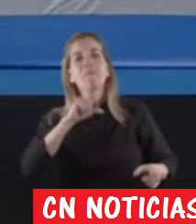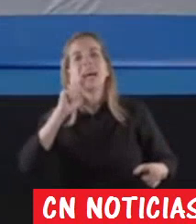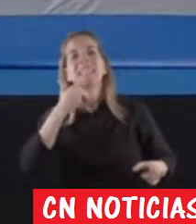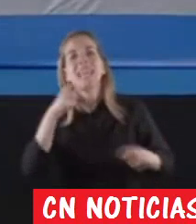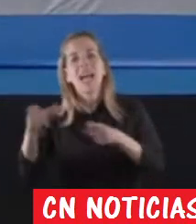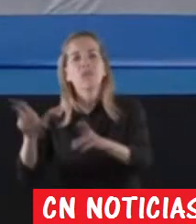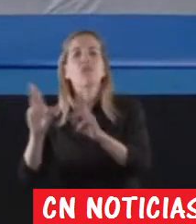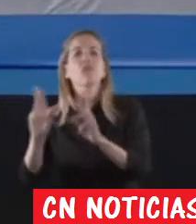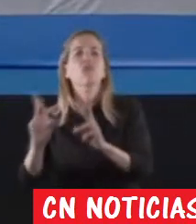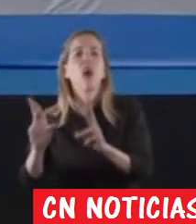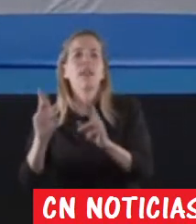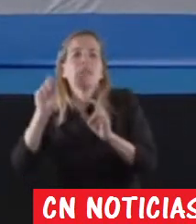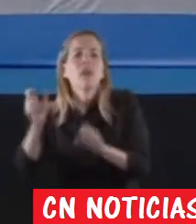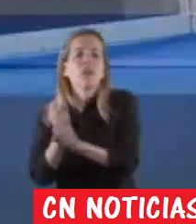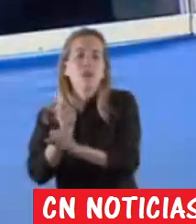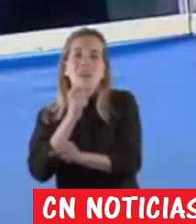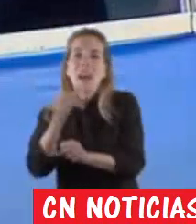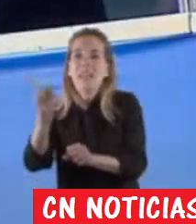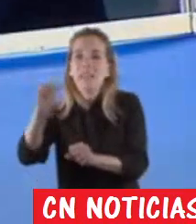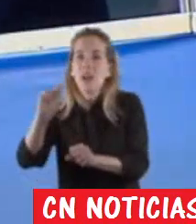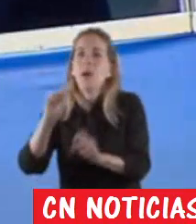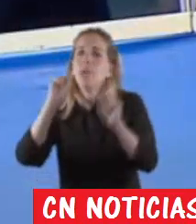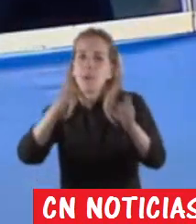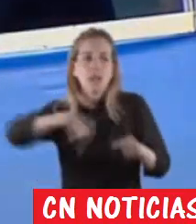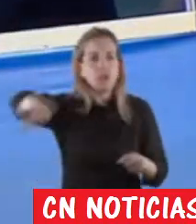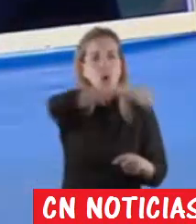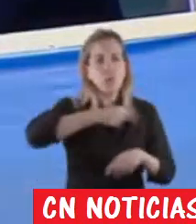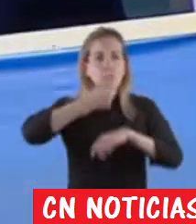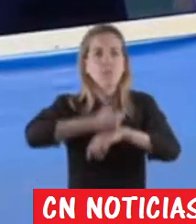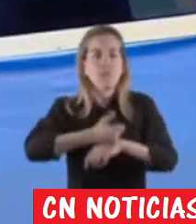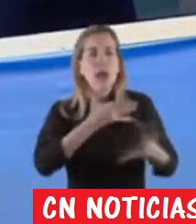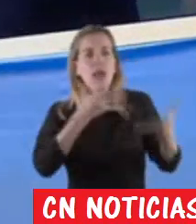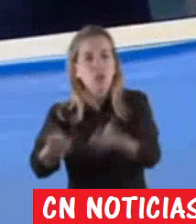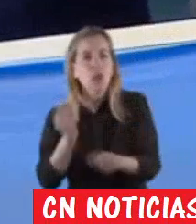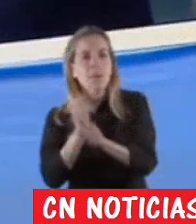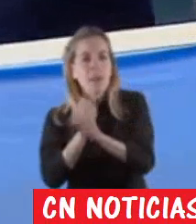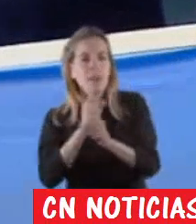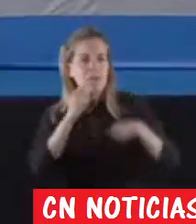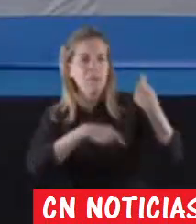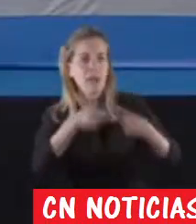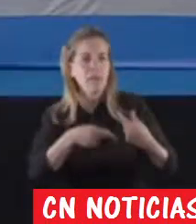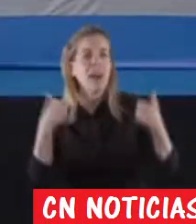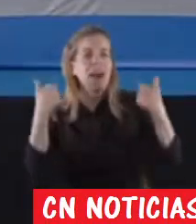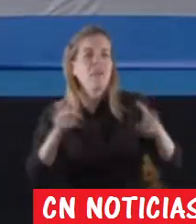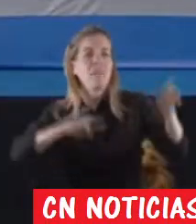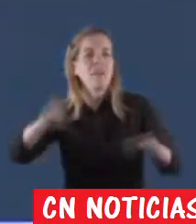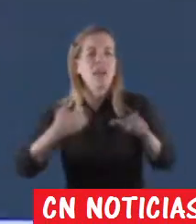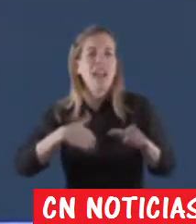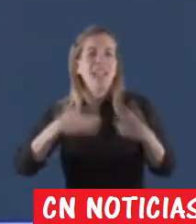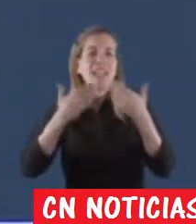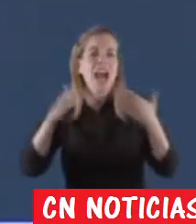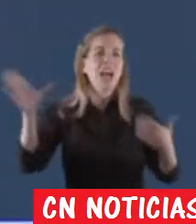suerte en tu nueva gestión. No es fácil, pero acá estamos, para ayudar, para trabajar y para seguir trabajando por los argentinos y las argentinas.